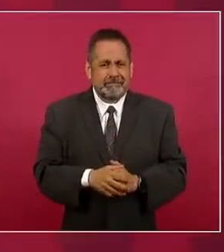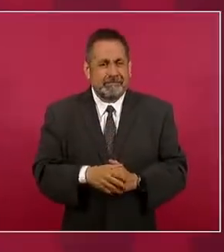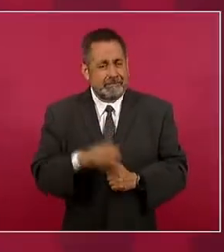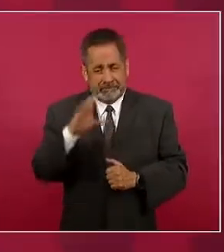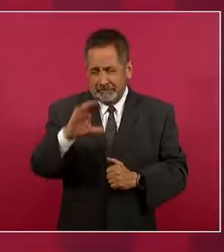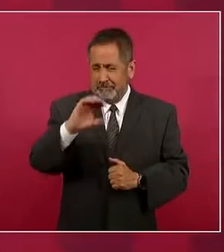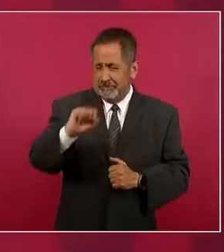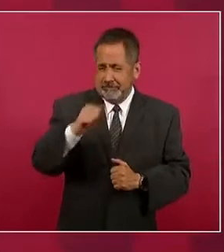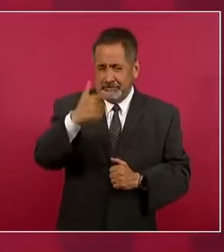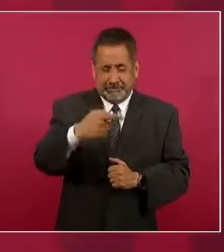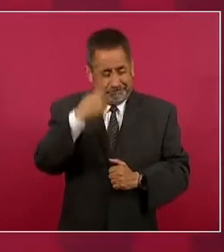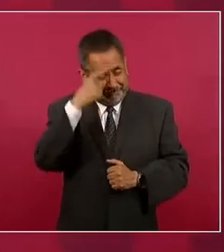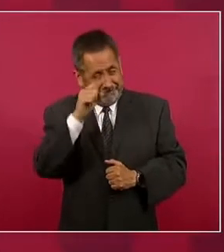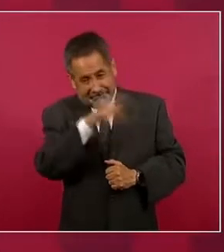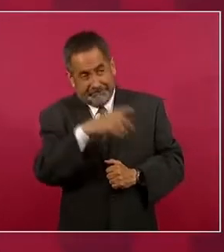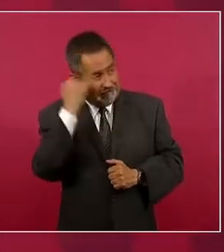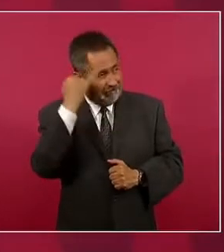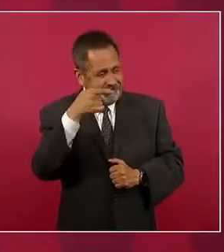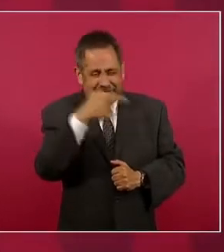Salinas de Gortari.